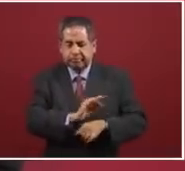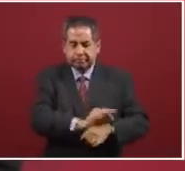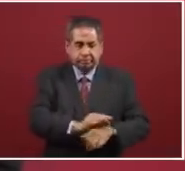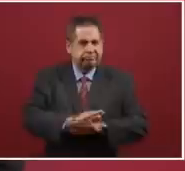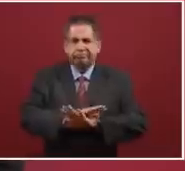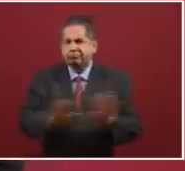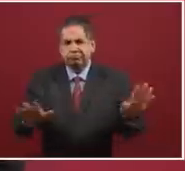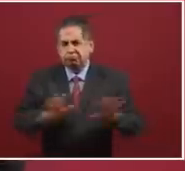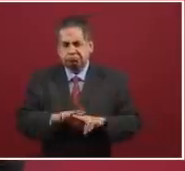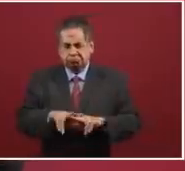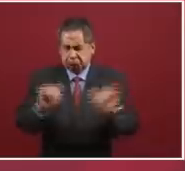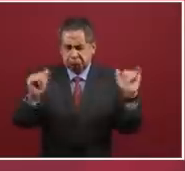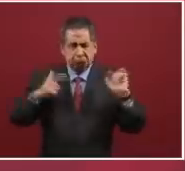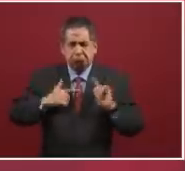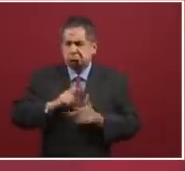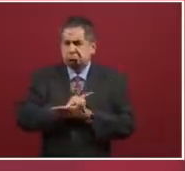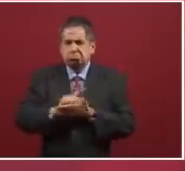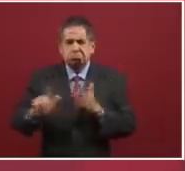Al contrario,